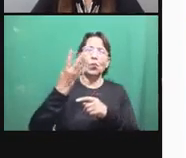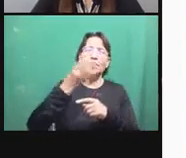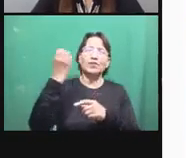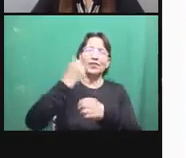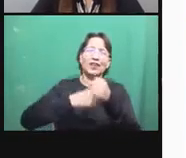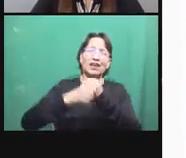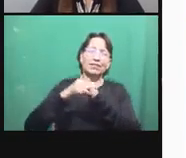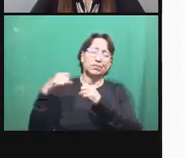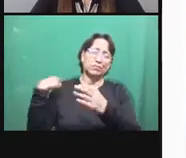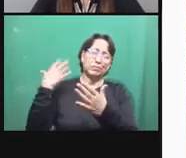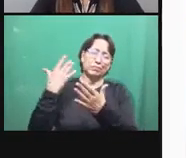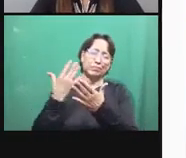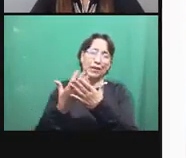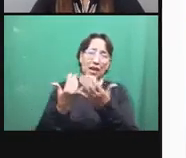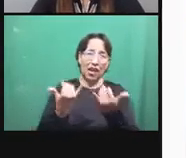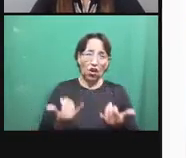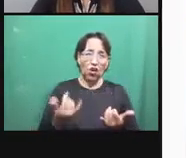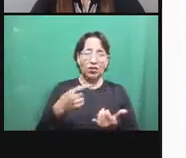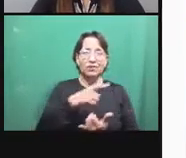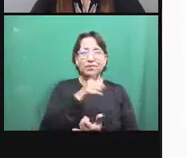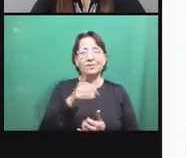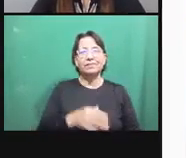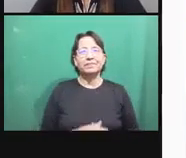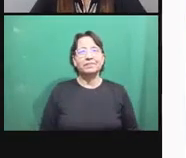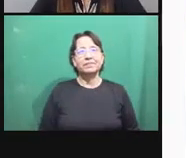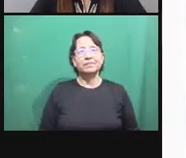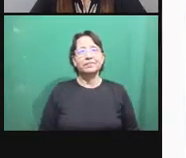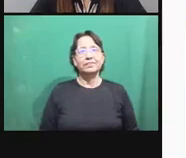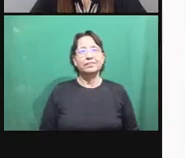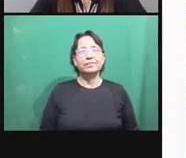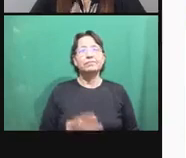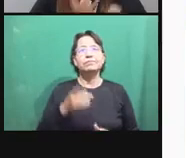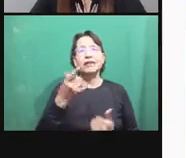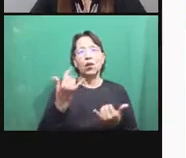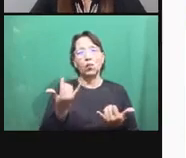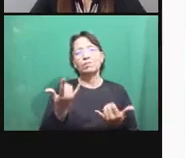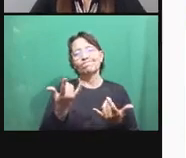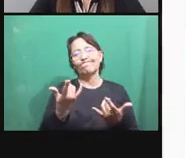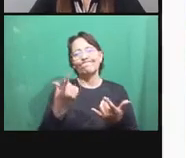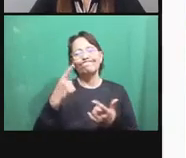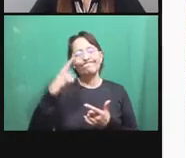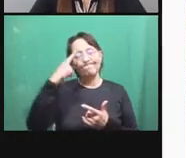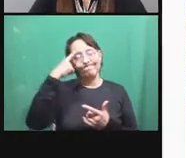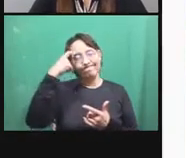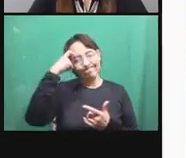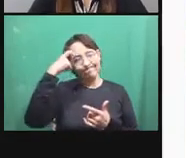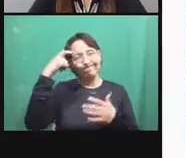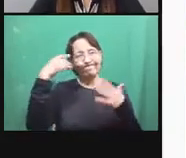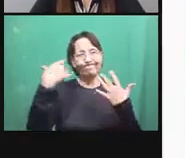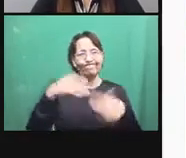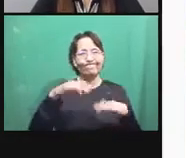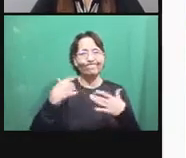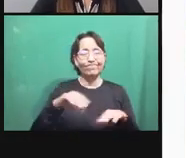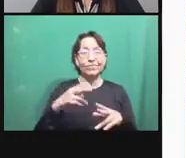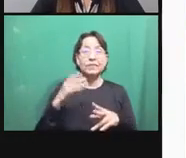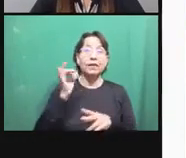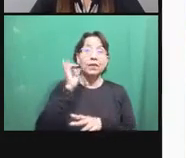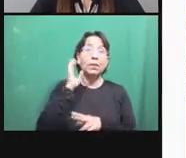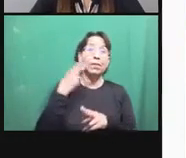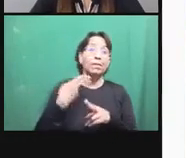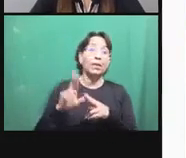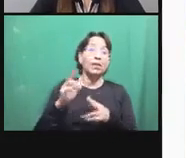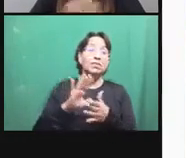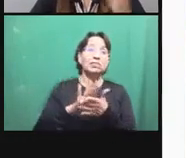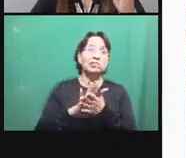de construcción y que en este momento se encuentran pues en daño o en riesgo de desaparecer, pues no